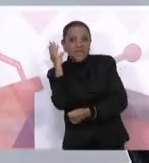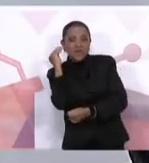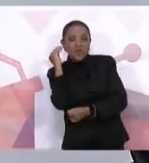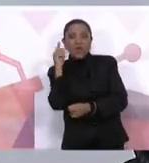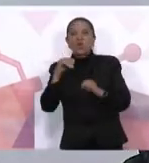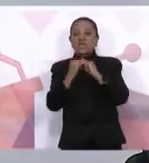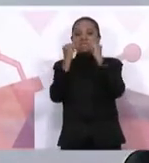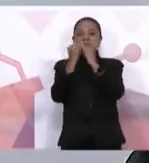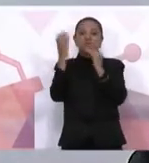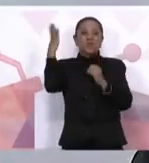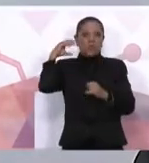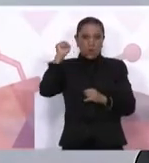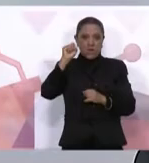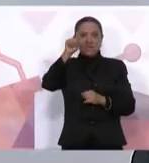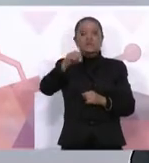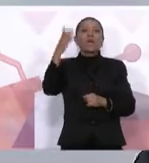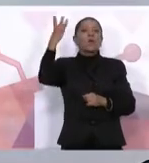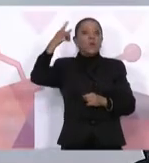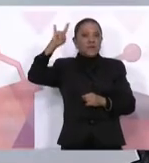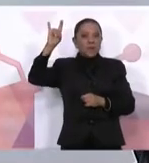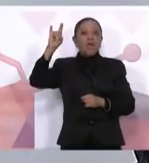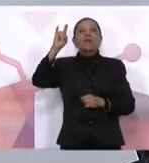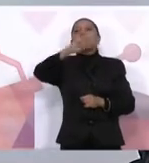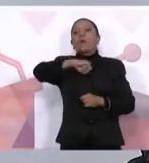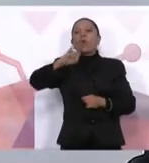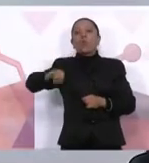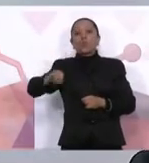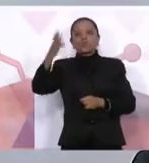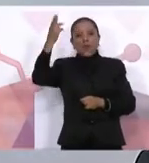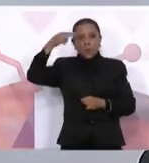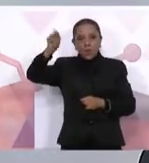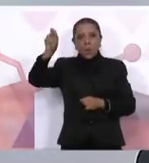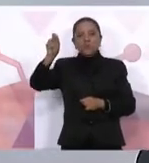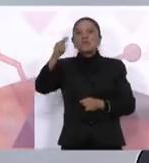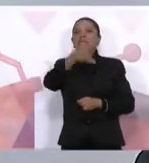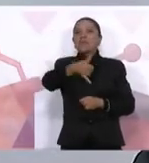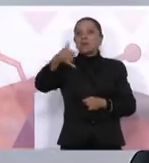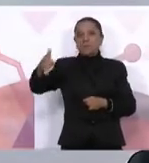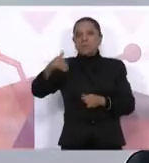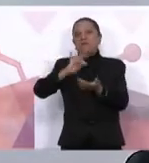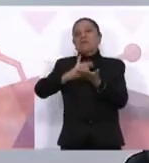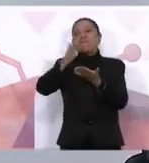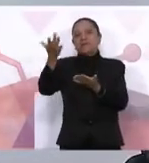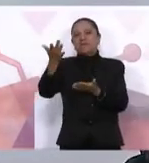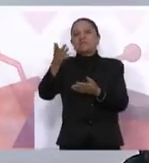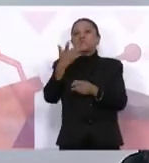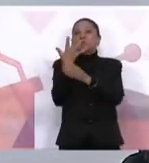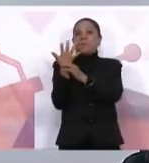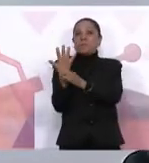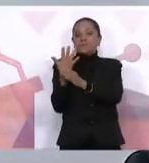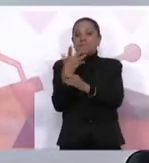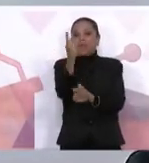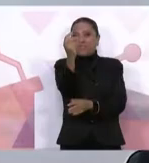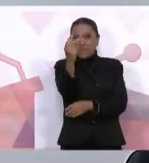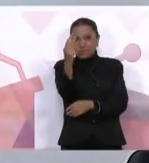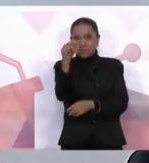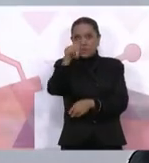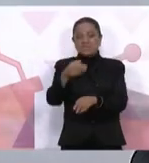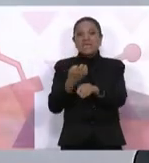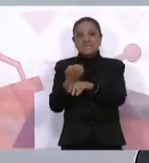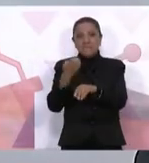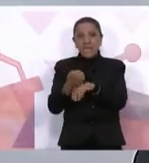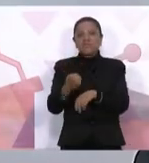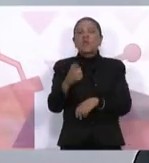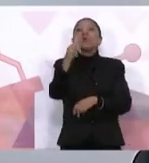jojutla cuautla y yautepec agradecemos a las principales televisoras de nuestro estado a la cadena nacional de televisa morelos